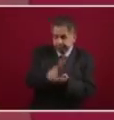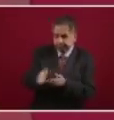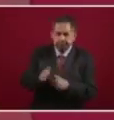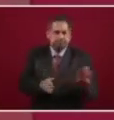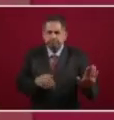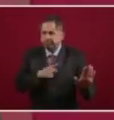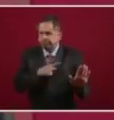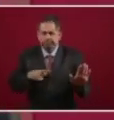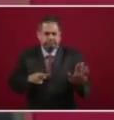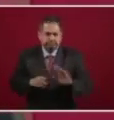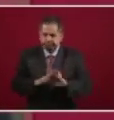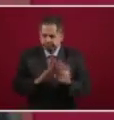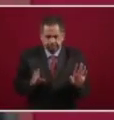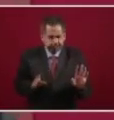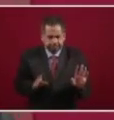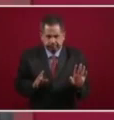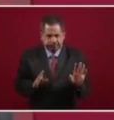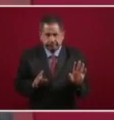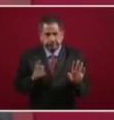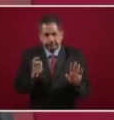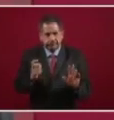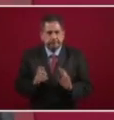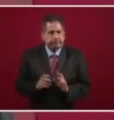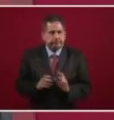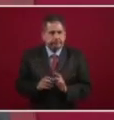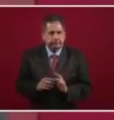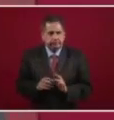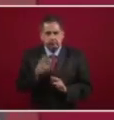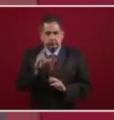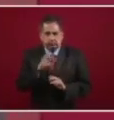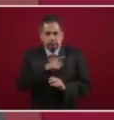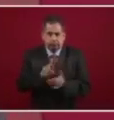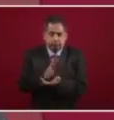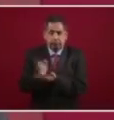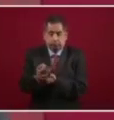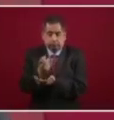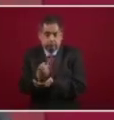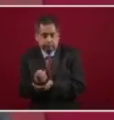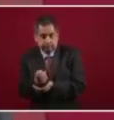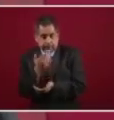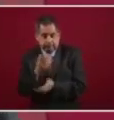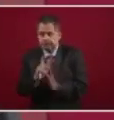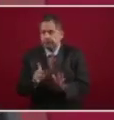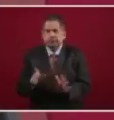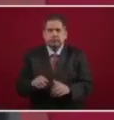debe de suceder.